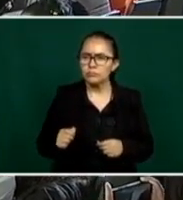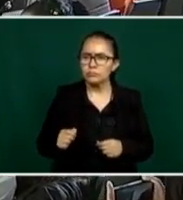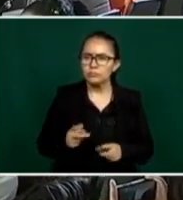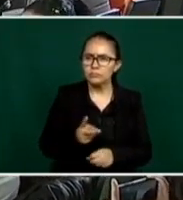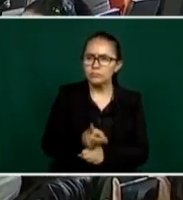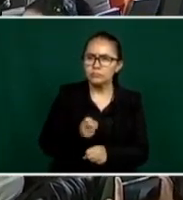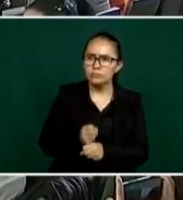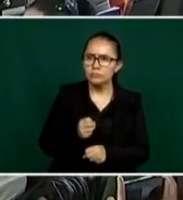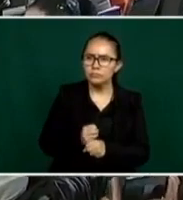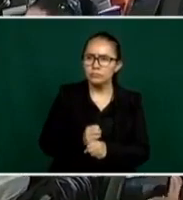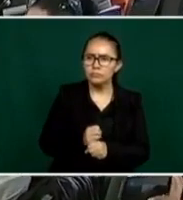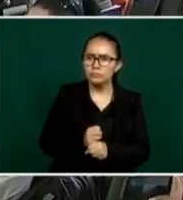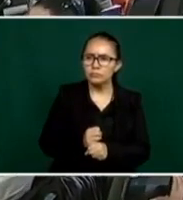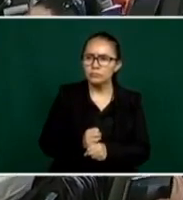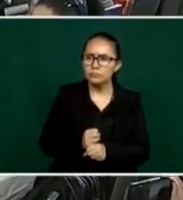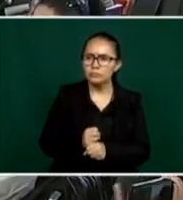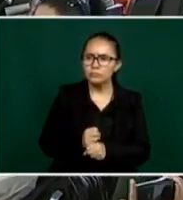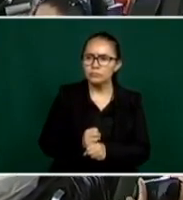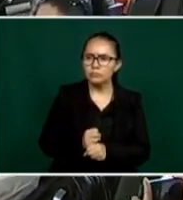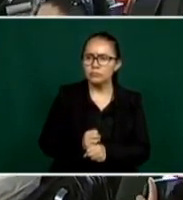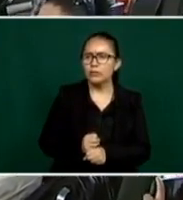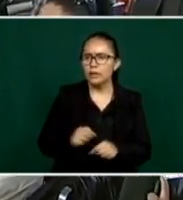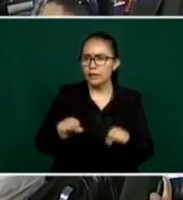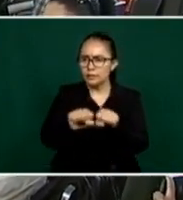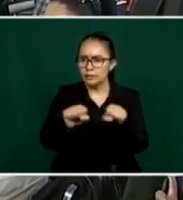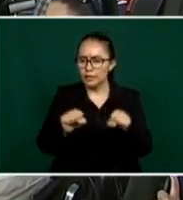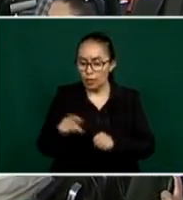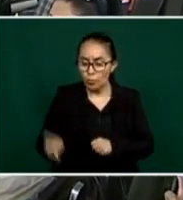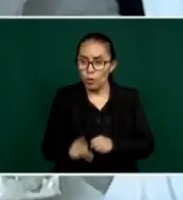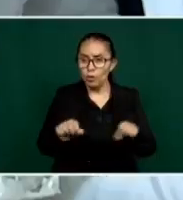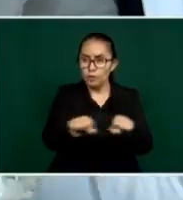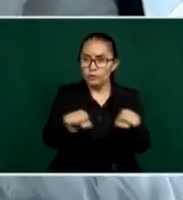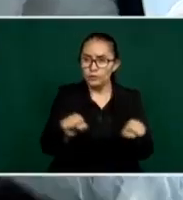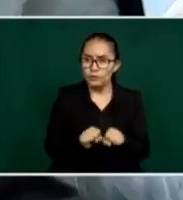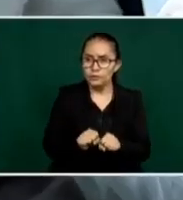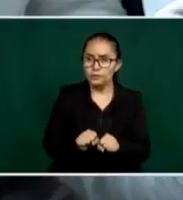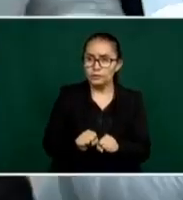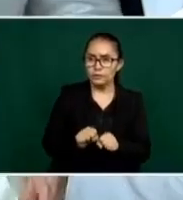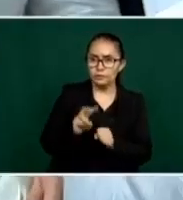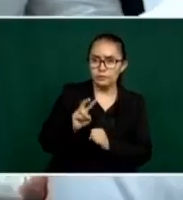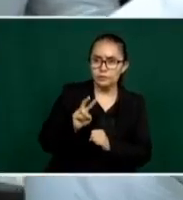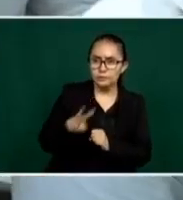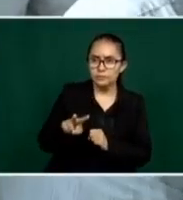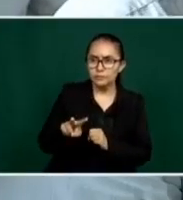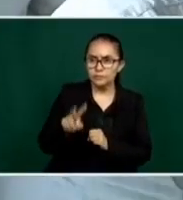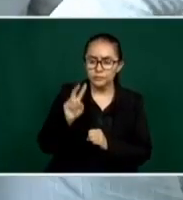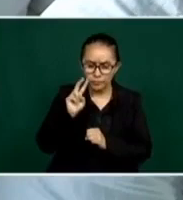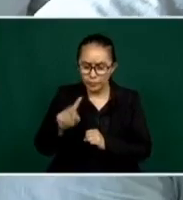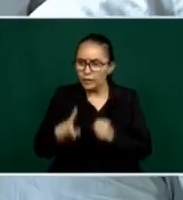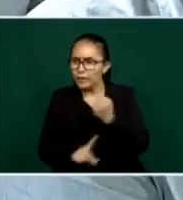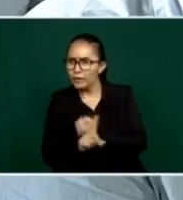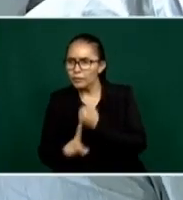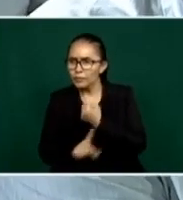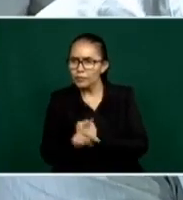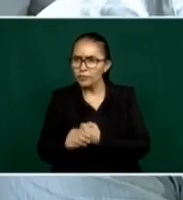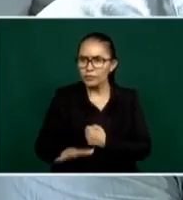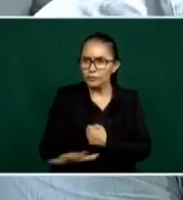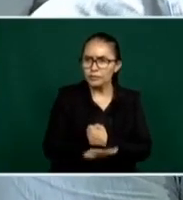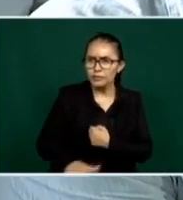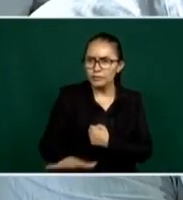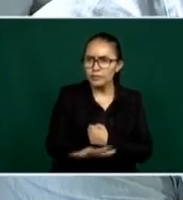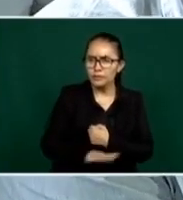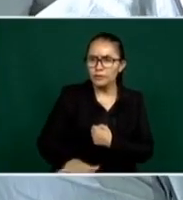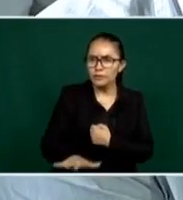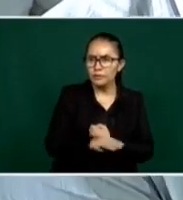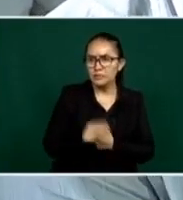Invitaron a Manuel Peraza, a Santiago Escuintla, para que viera el problema y les dijo que